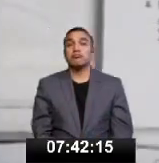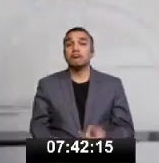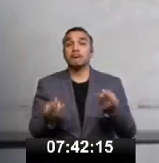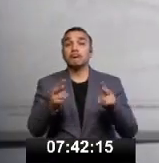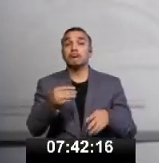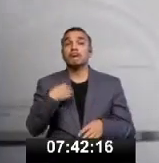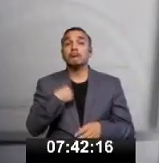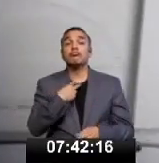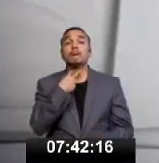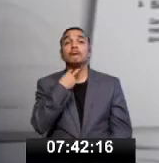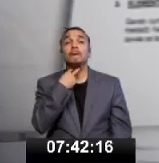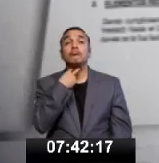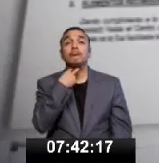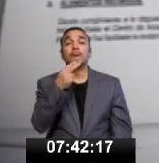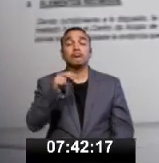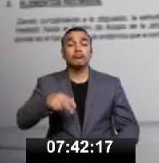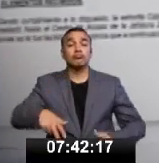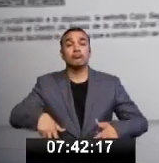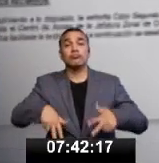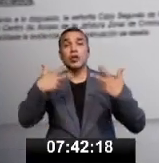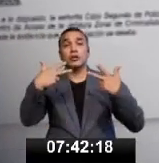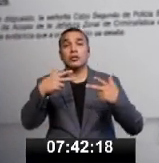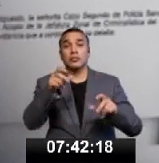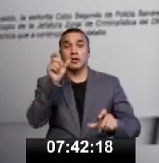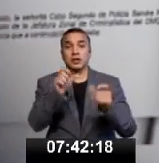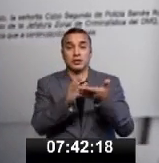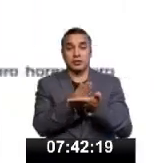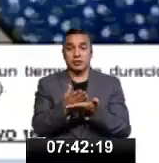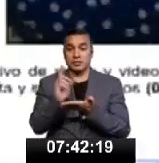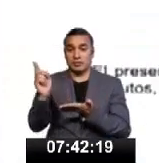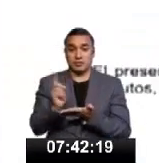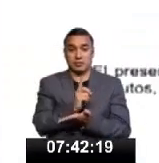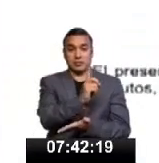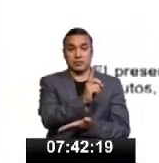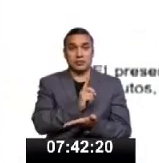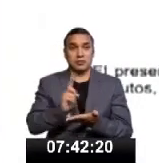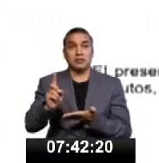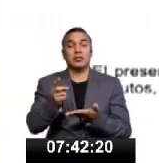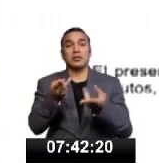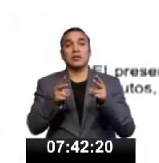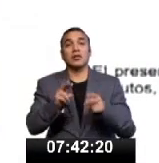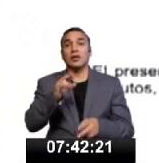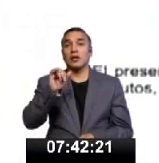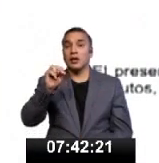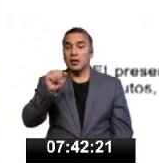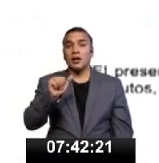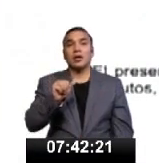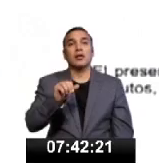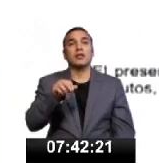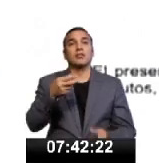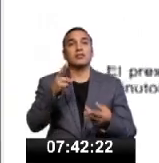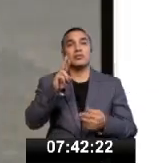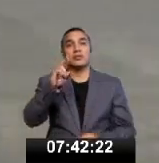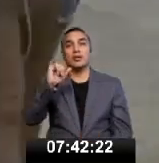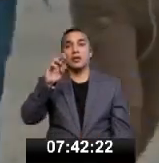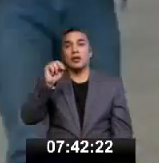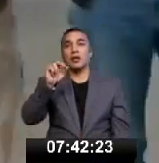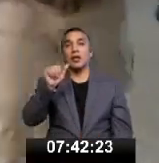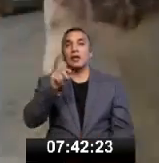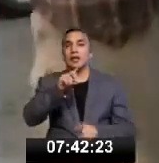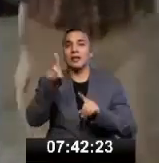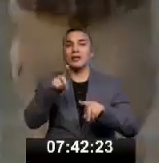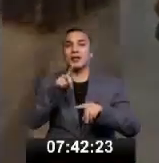Además, contiene la grabación de una videollamada entre el intermediario de Shai Dahan, el intermediario de Héctor Reina y el propio Reina, entonces director